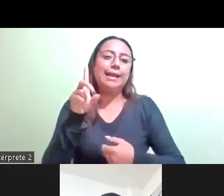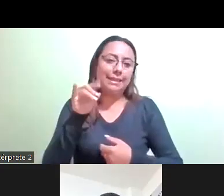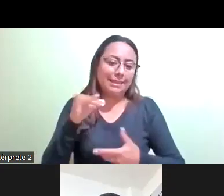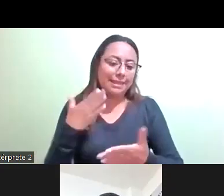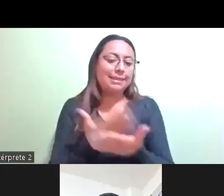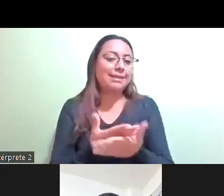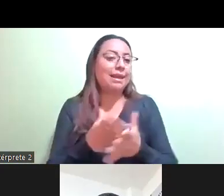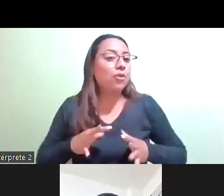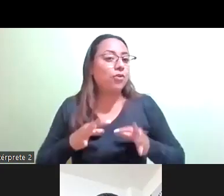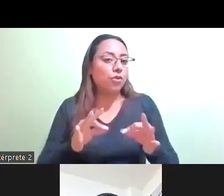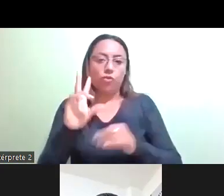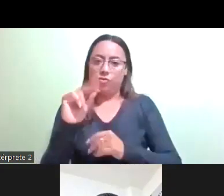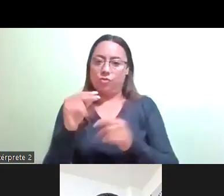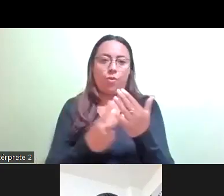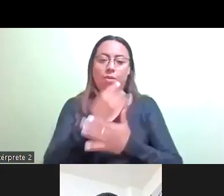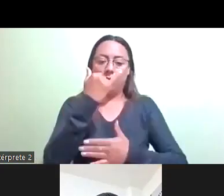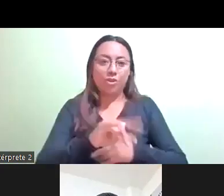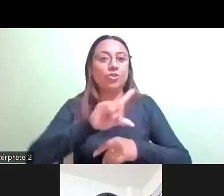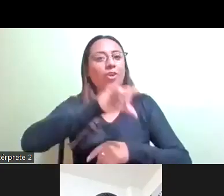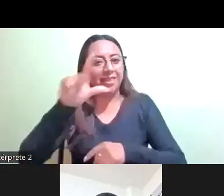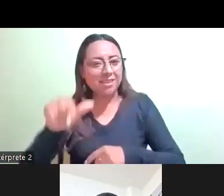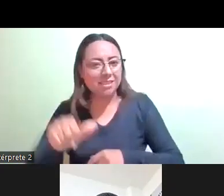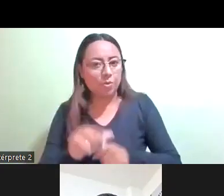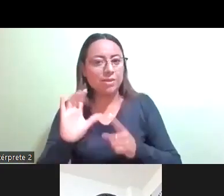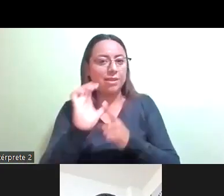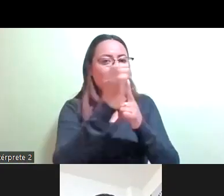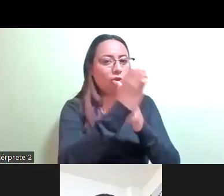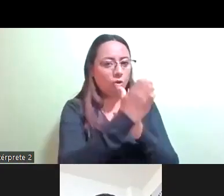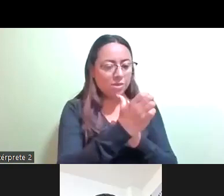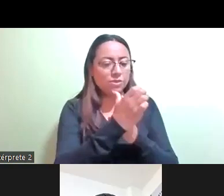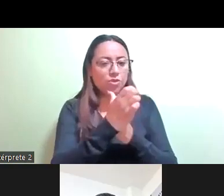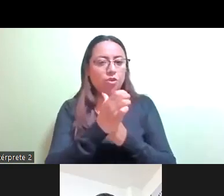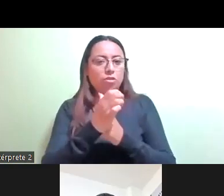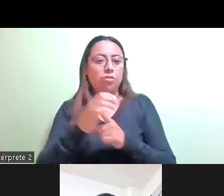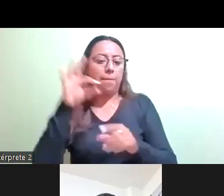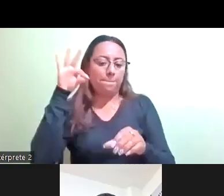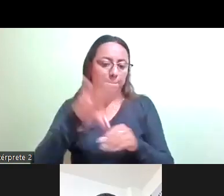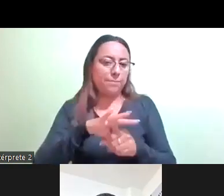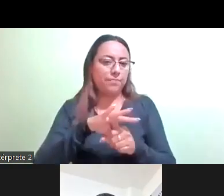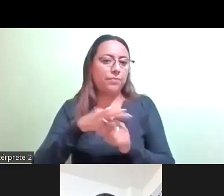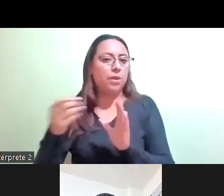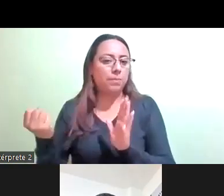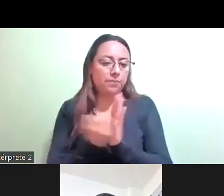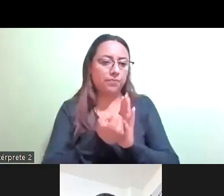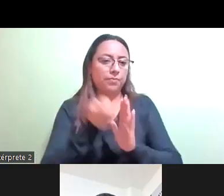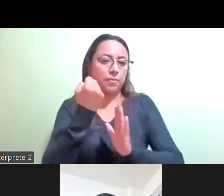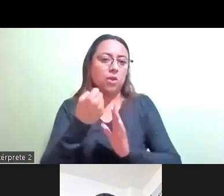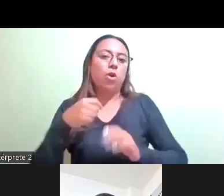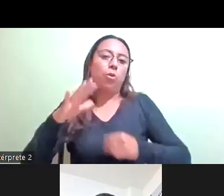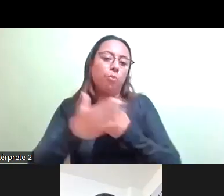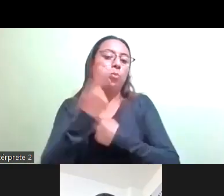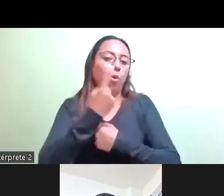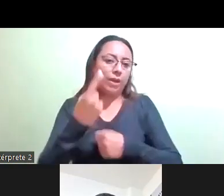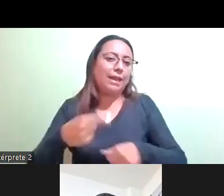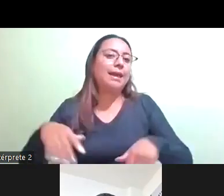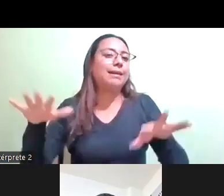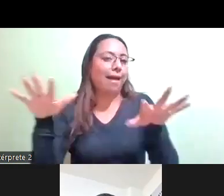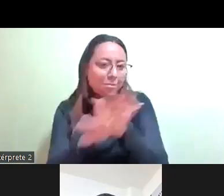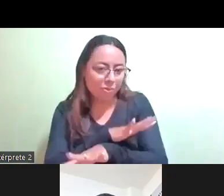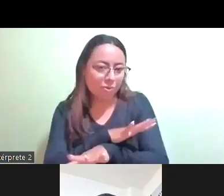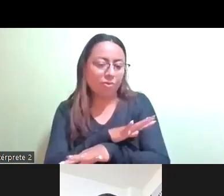no al proyecto que se puso a consideración de la comisión y del pleno, el cual sufrió modificaciones, eliminando el tercer